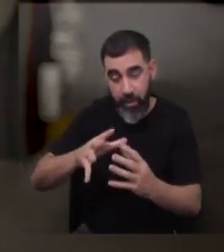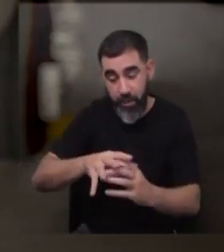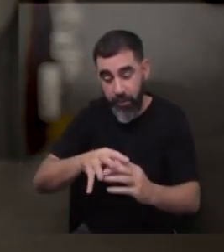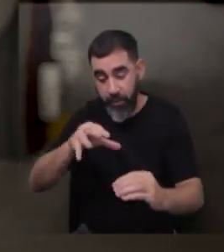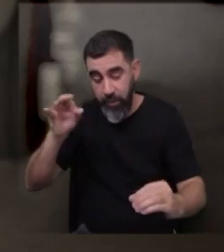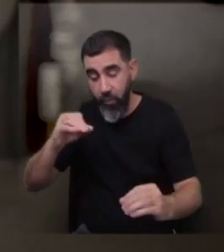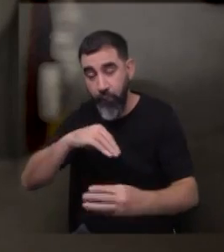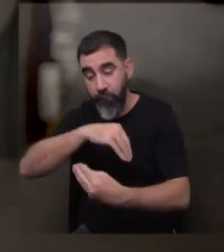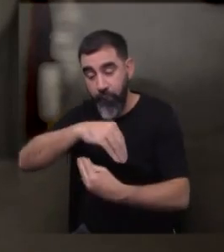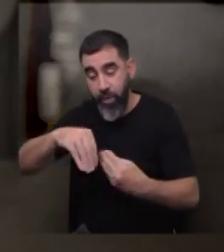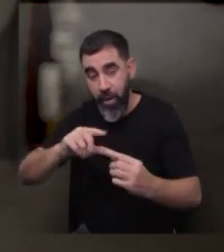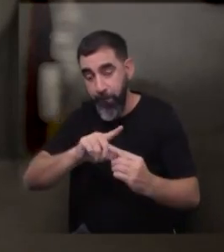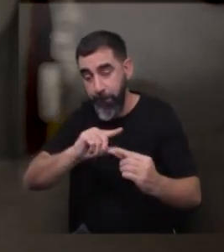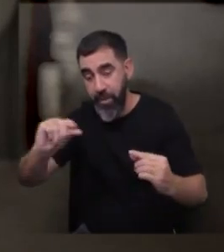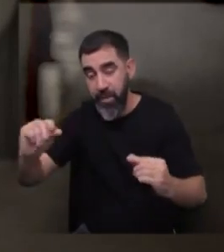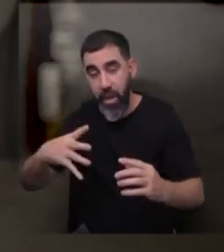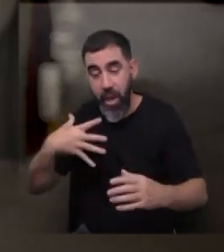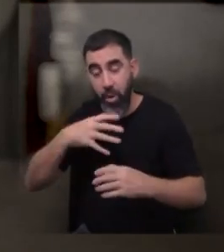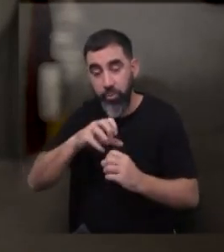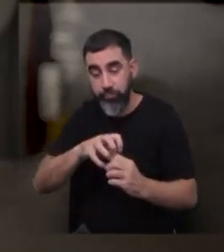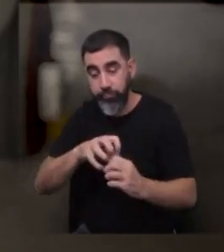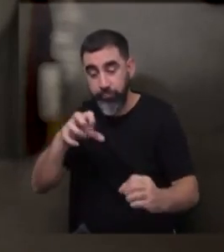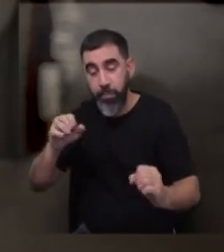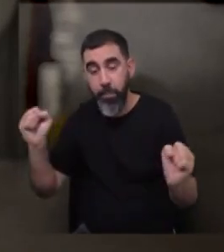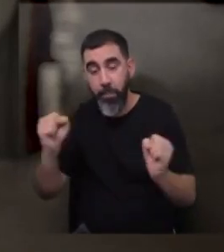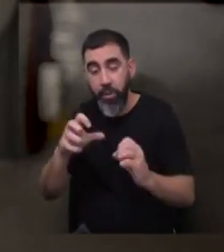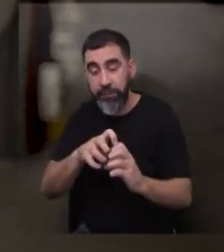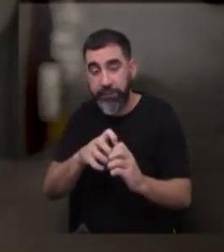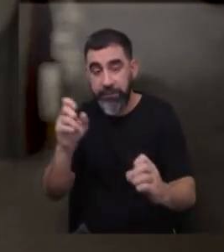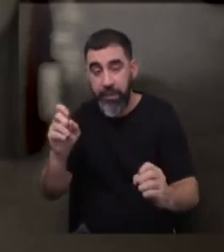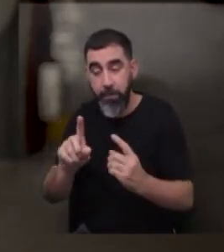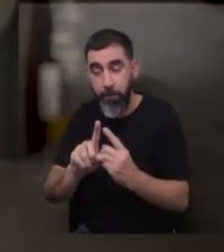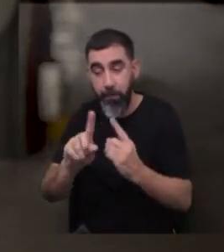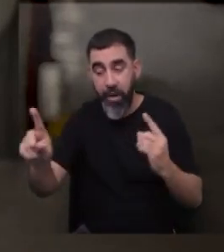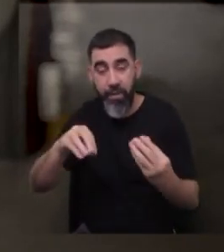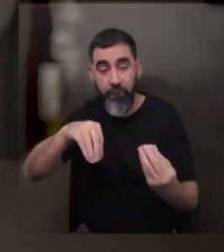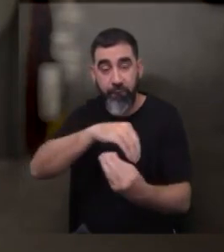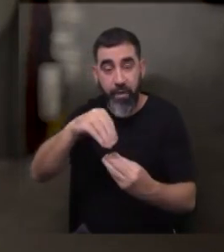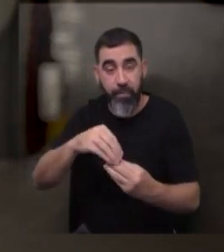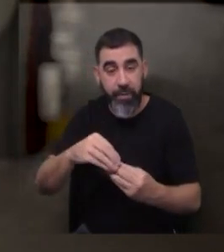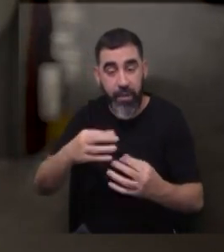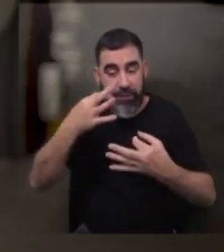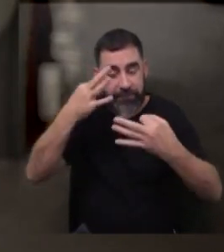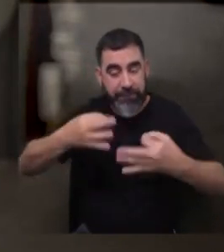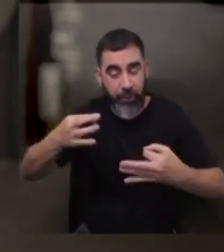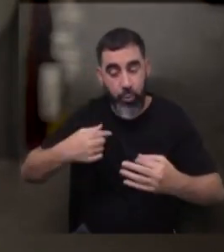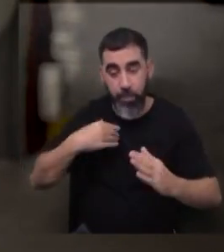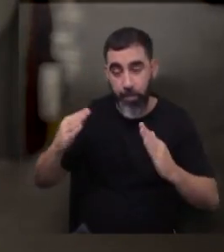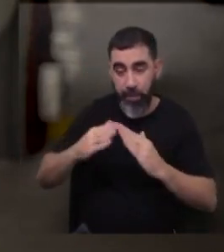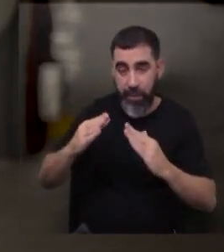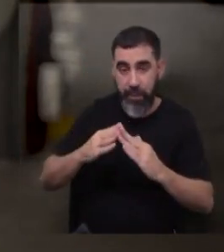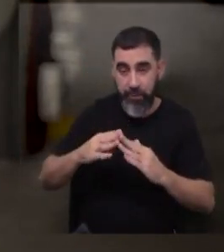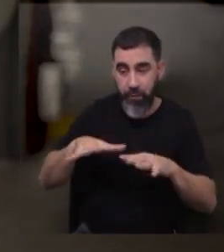familia. También aparece a veces la angustia de separación, el miedo de la separación del lugar seguro, que es tu casa o el lugar